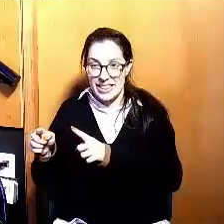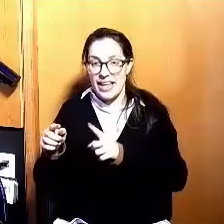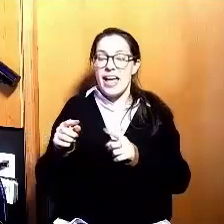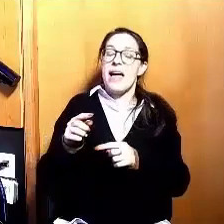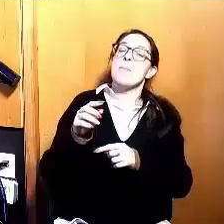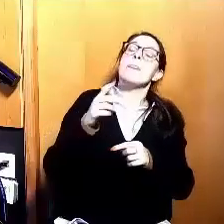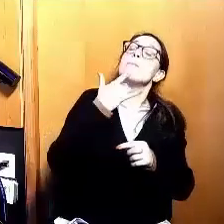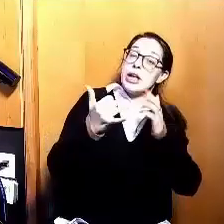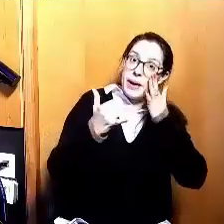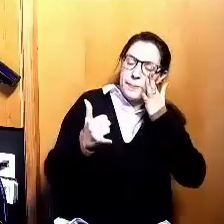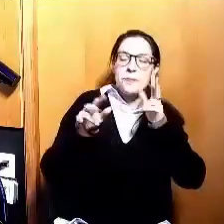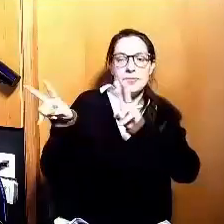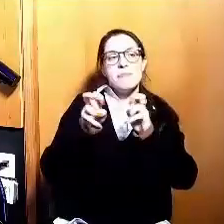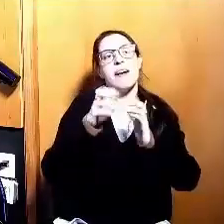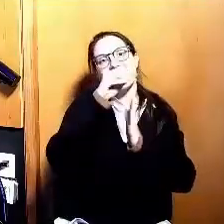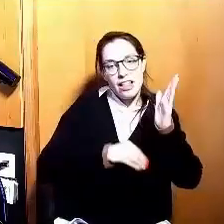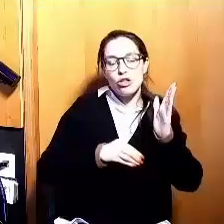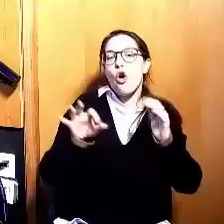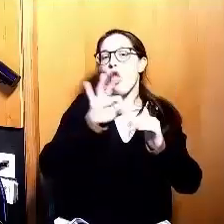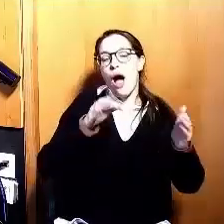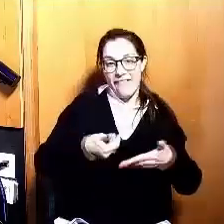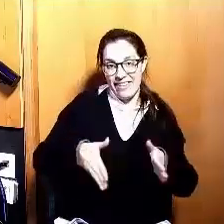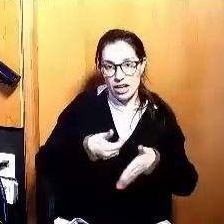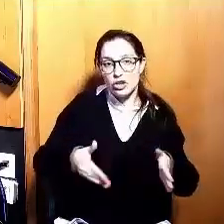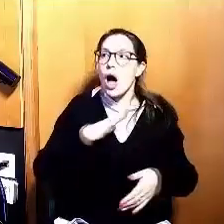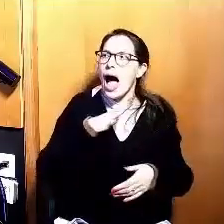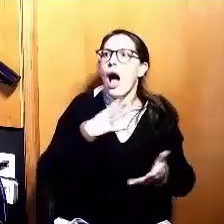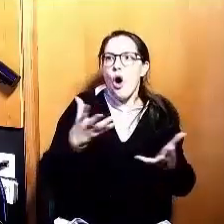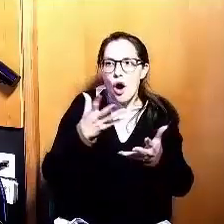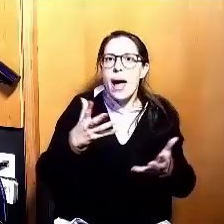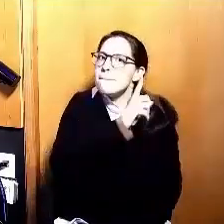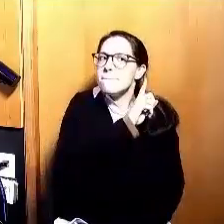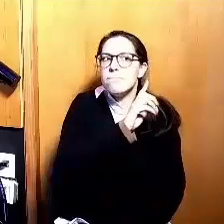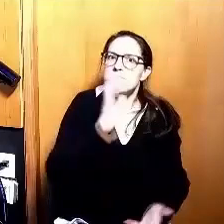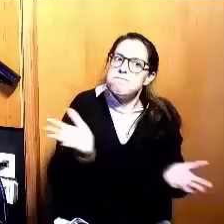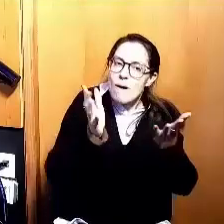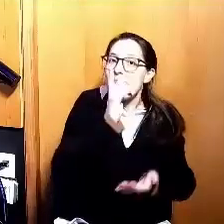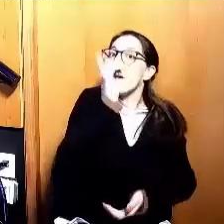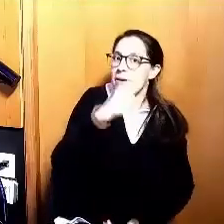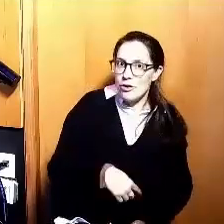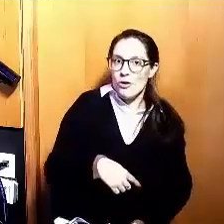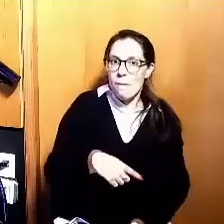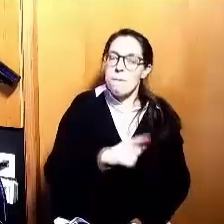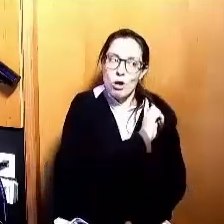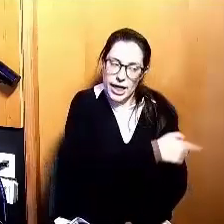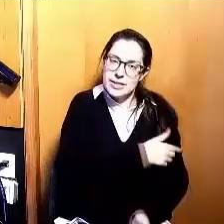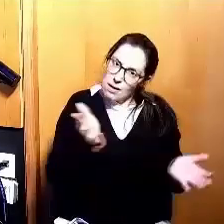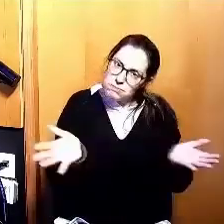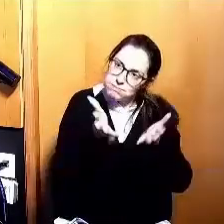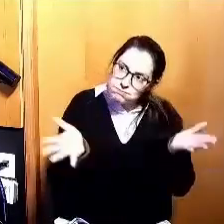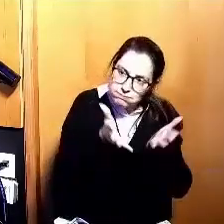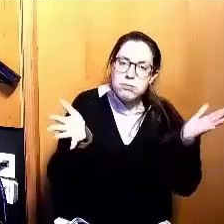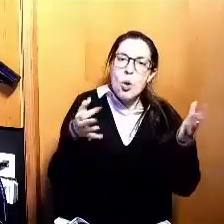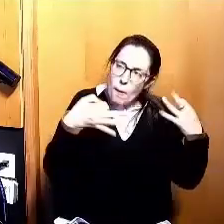por ejemplo, en datos abiertos y cuestiones de género, ahora hay muchísima potencia. Y entonces esa agenda sí se está moviendo para adelante, hay